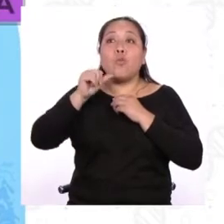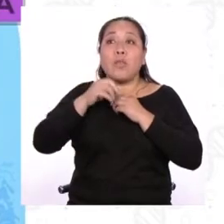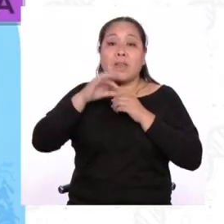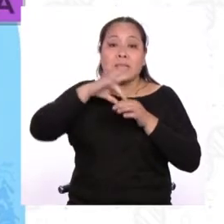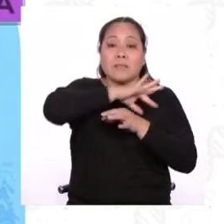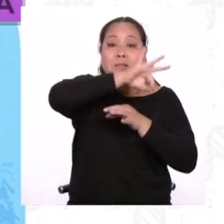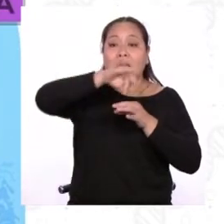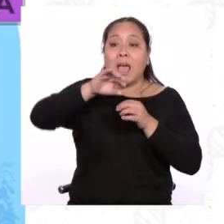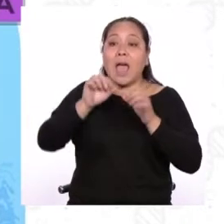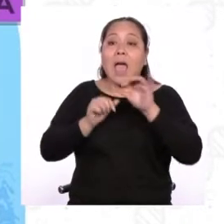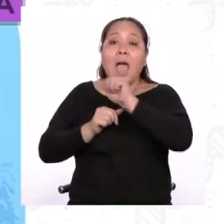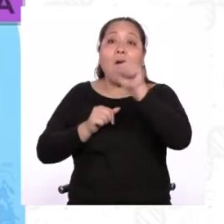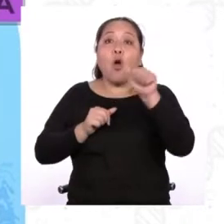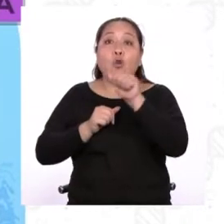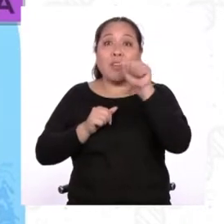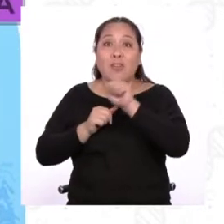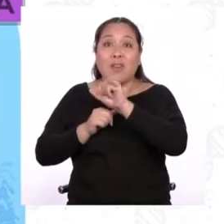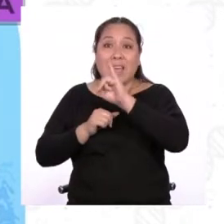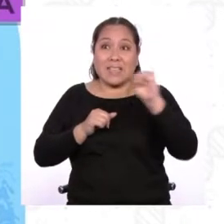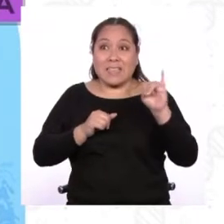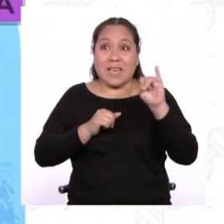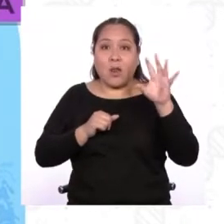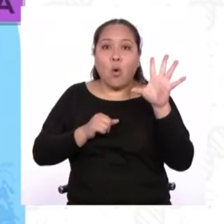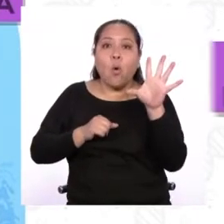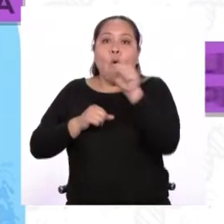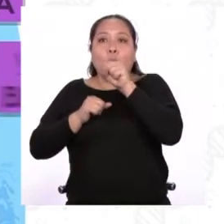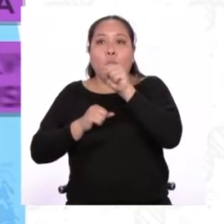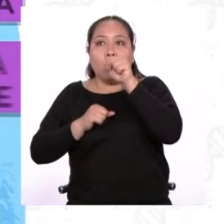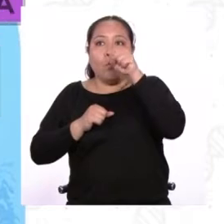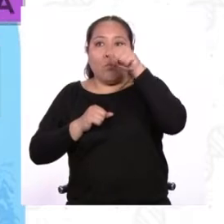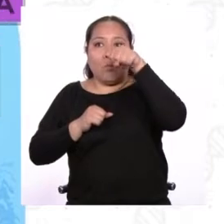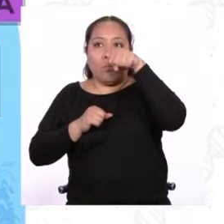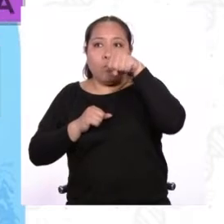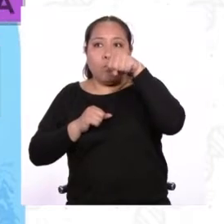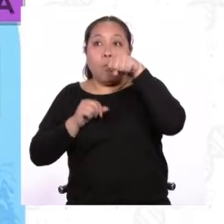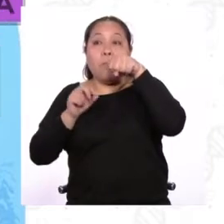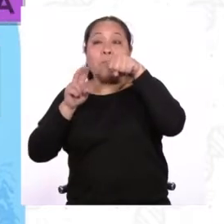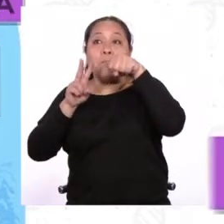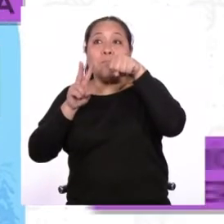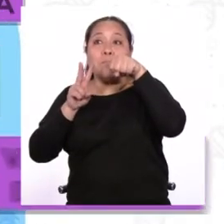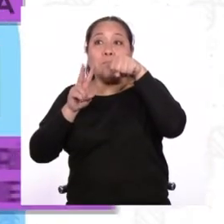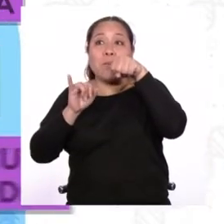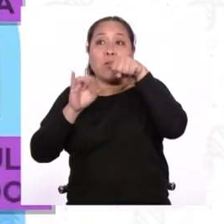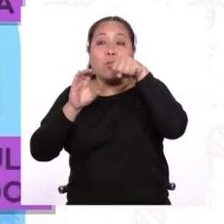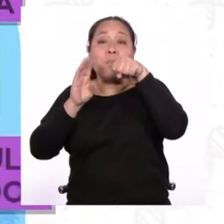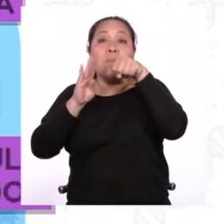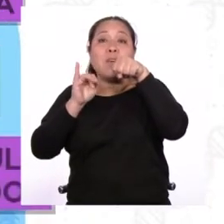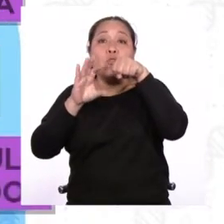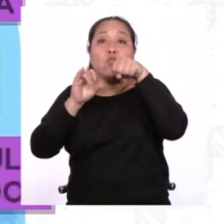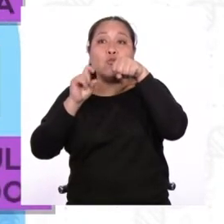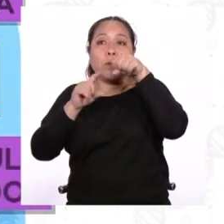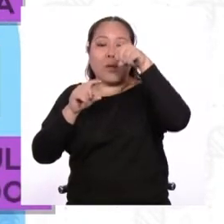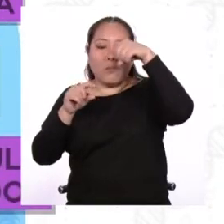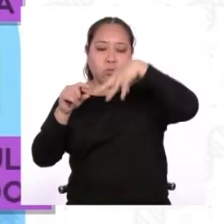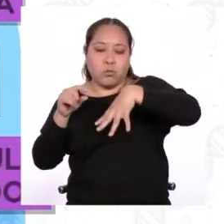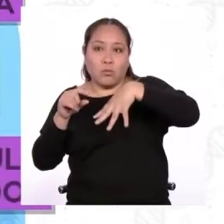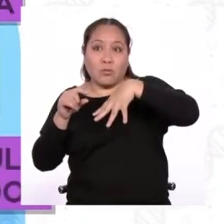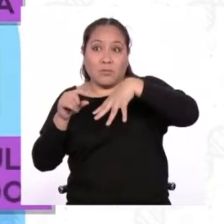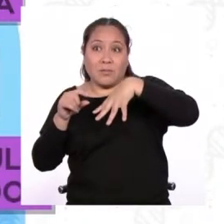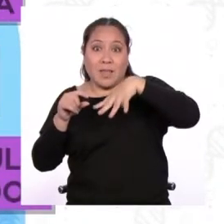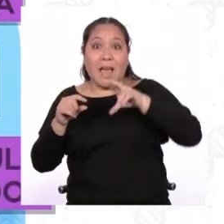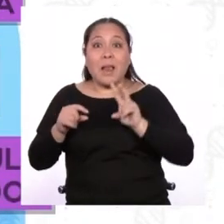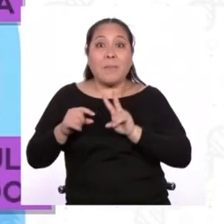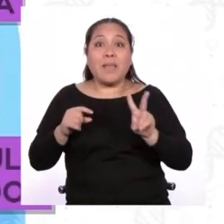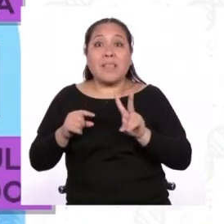la aurícula se contrae, la sangre pasa por la válvula bicúspide hacia el ventrículo izquierdo. Cuando